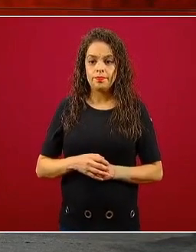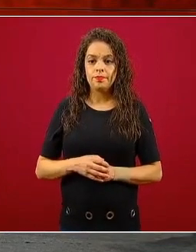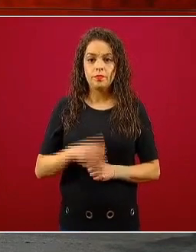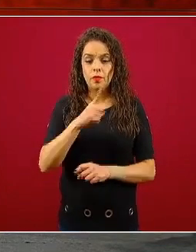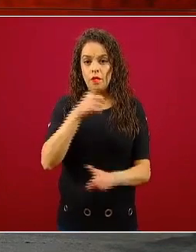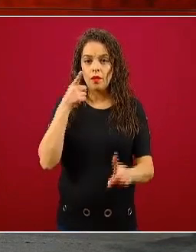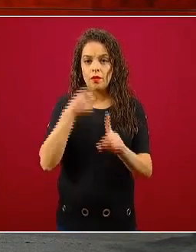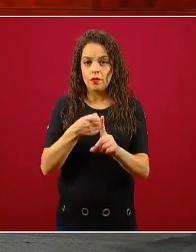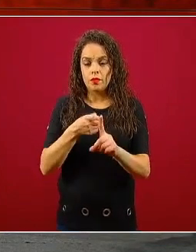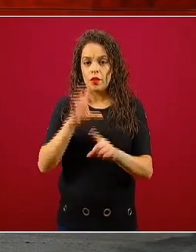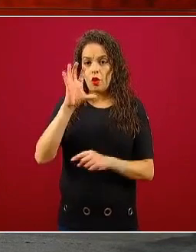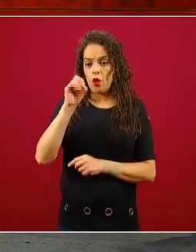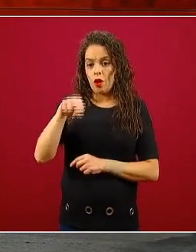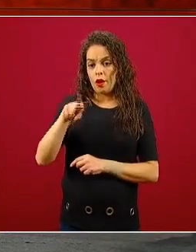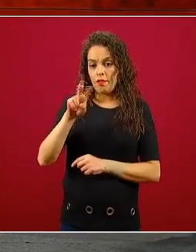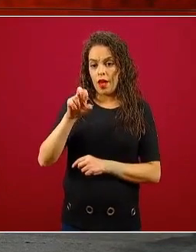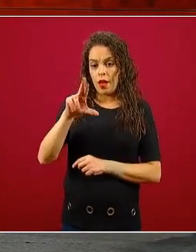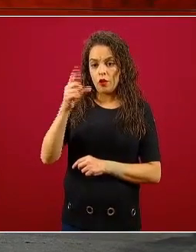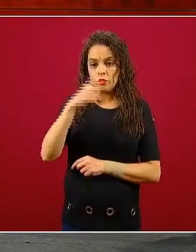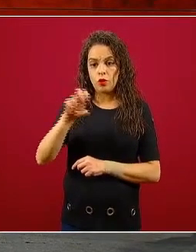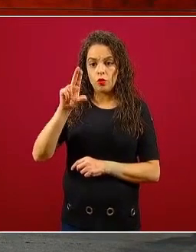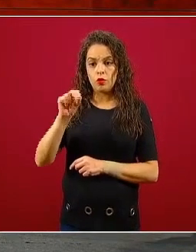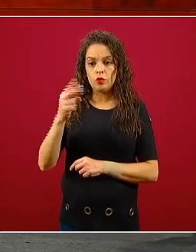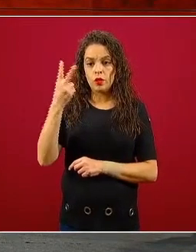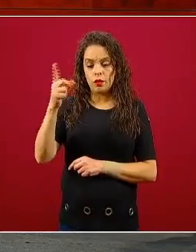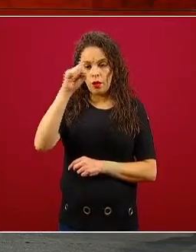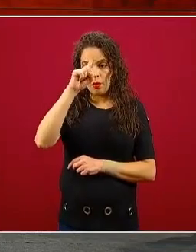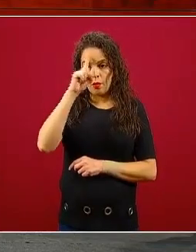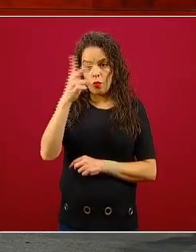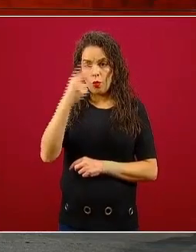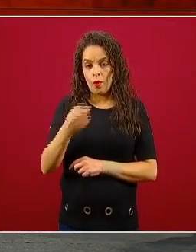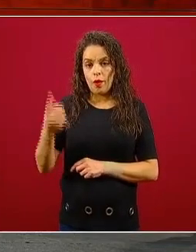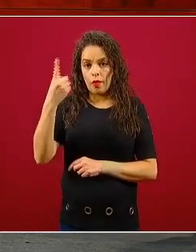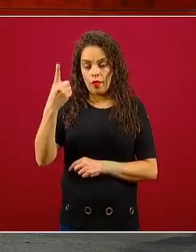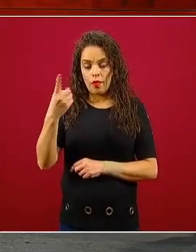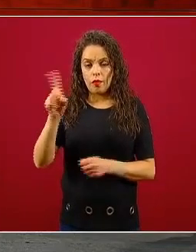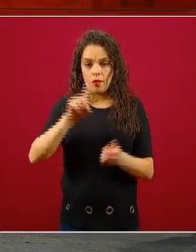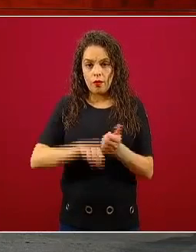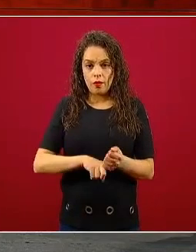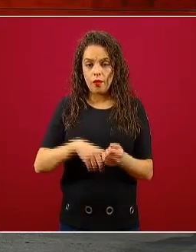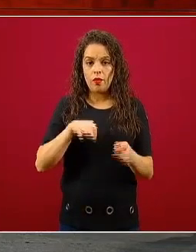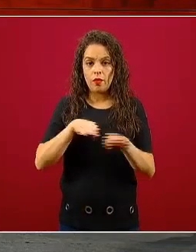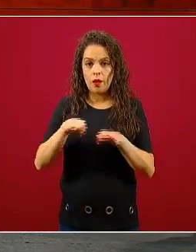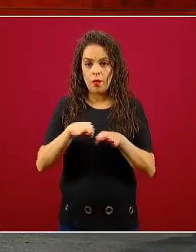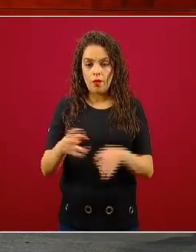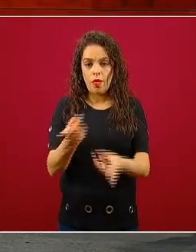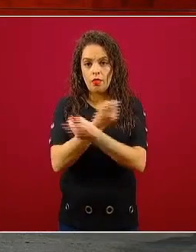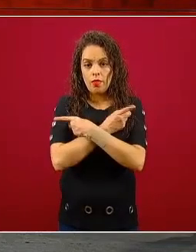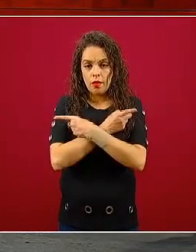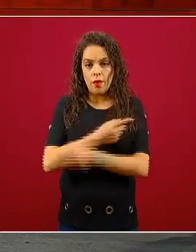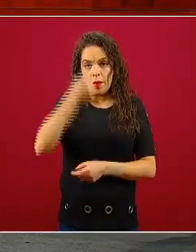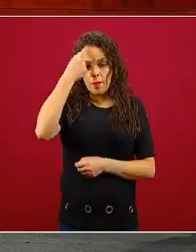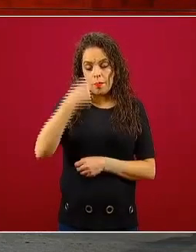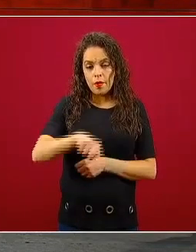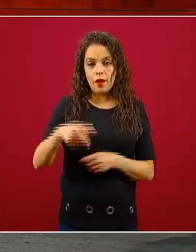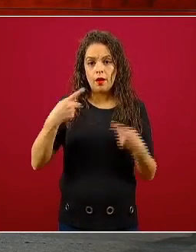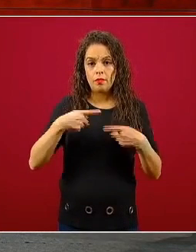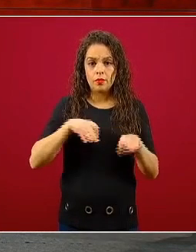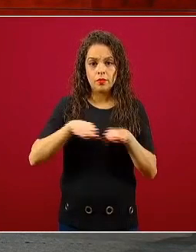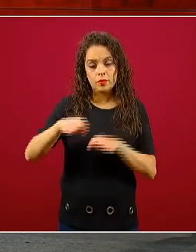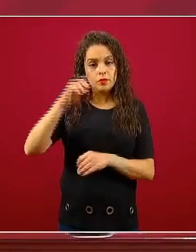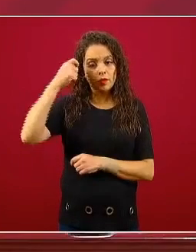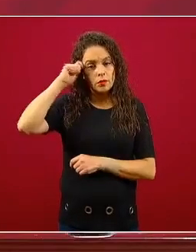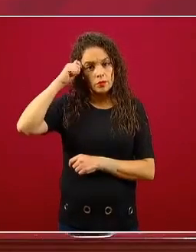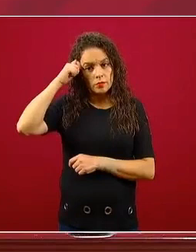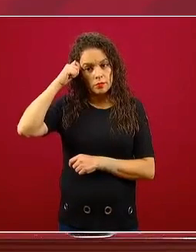el convenio 189 y la recomendación 201 sobre el trabajo decente para trabajadoras domésticas de la Organización